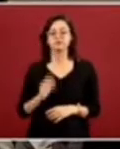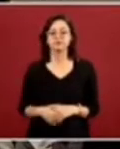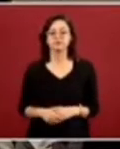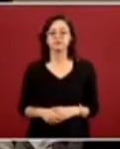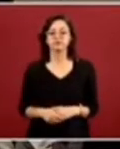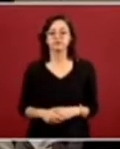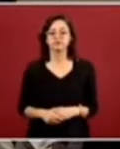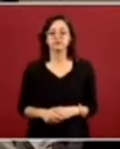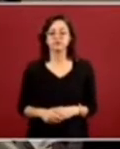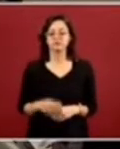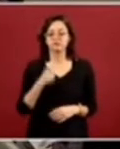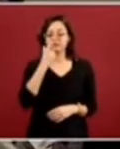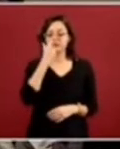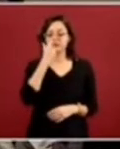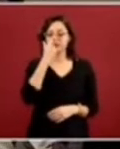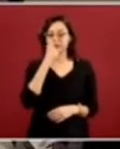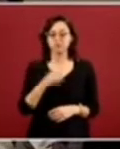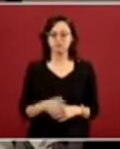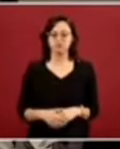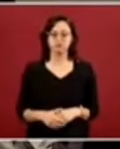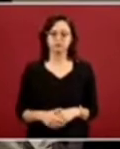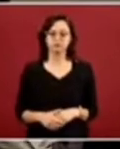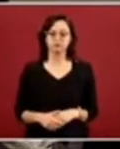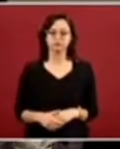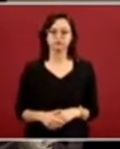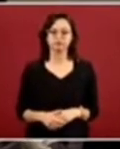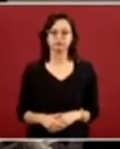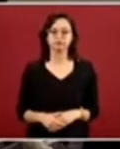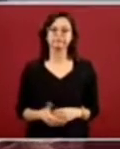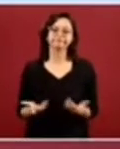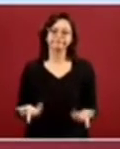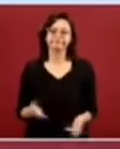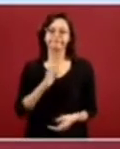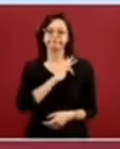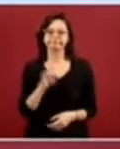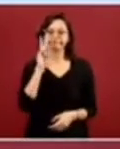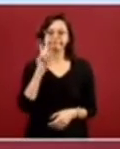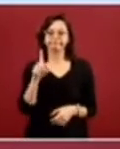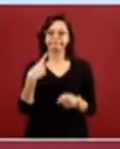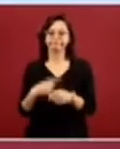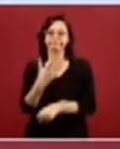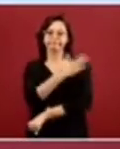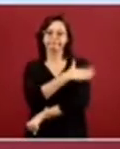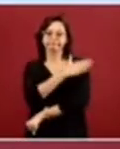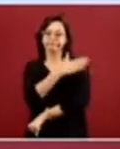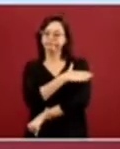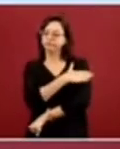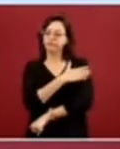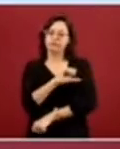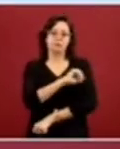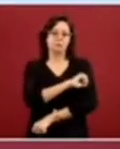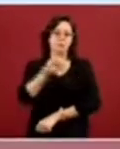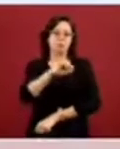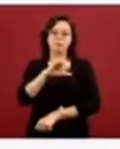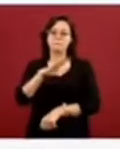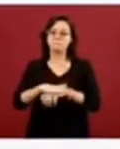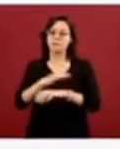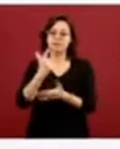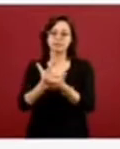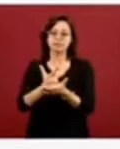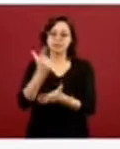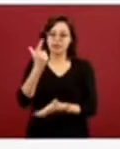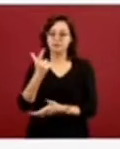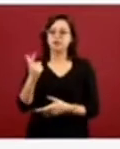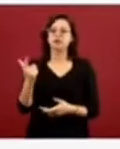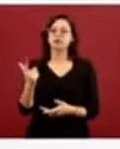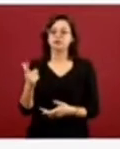este seguimiento de quienes tienen ciertas enfermedades crónicas. Hipertensión sigue siendo la predominante en las